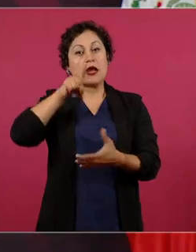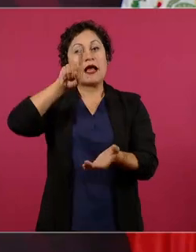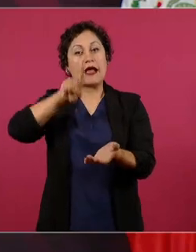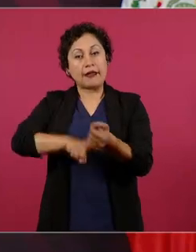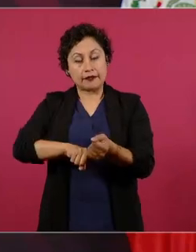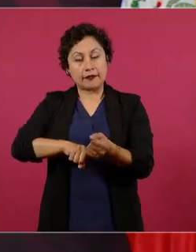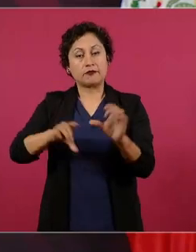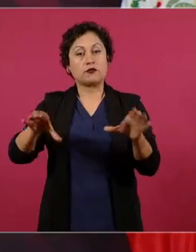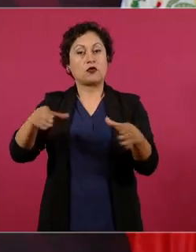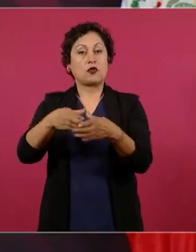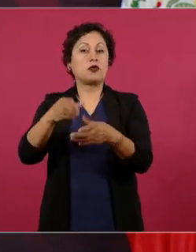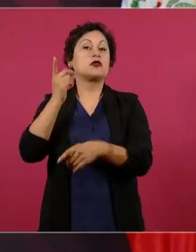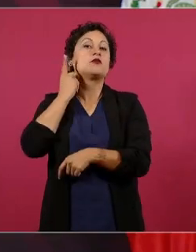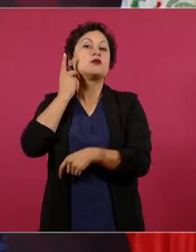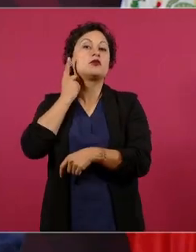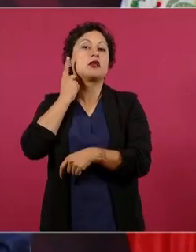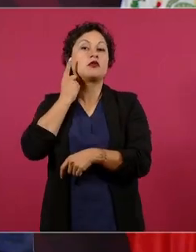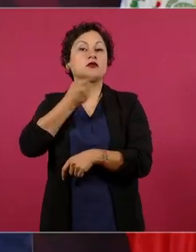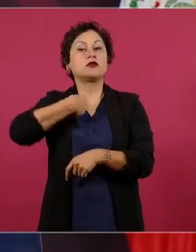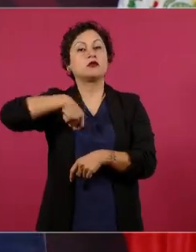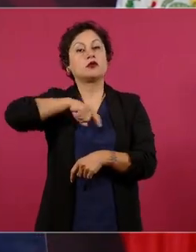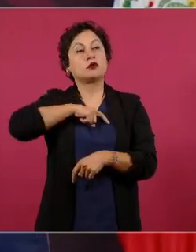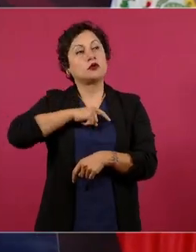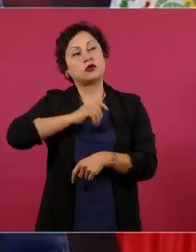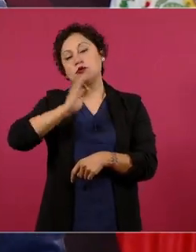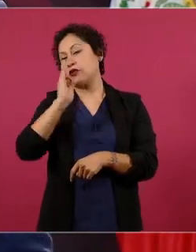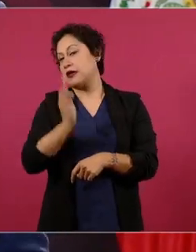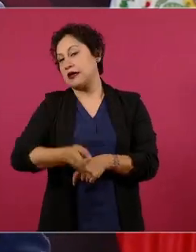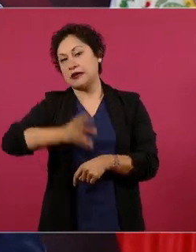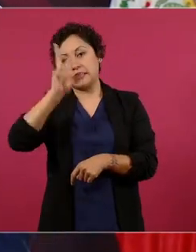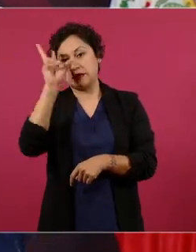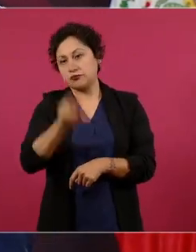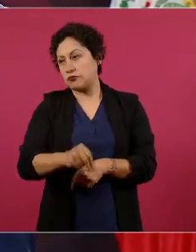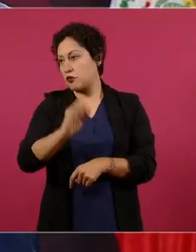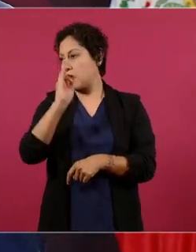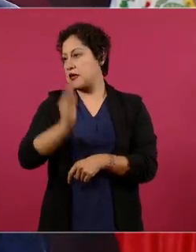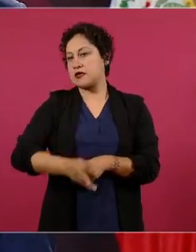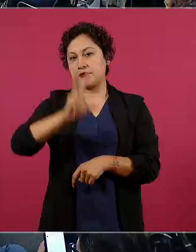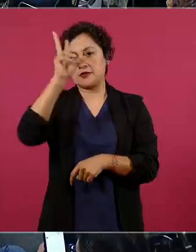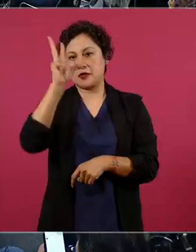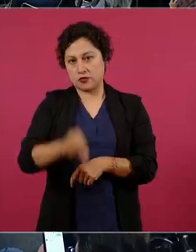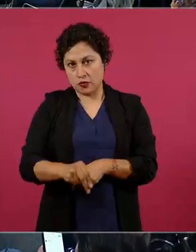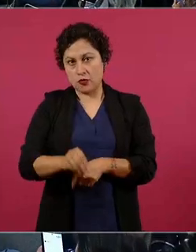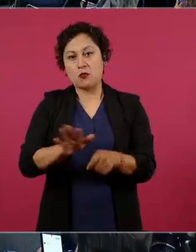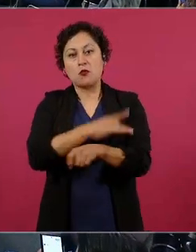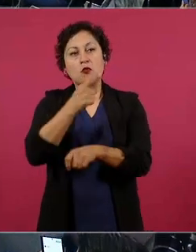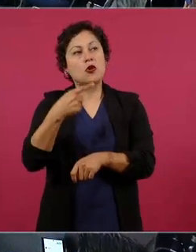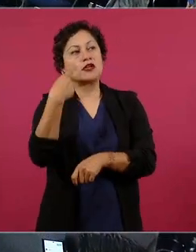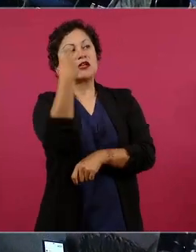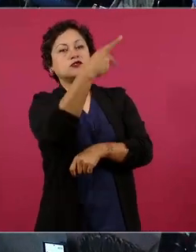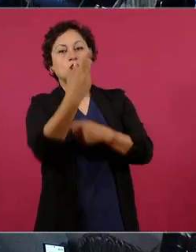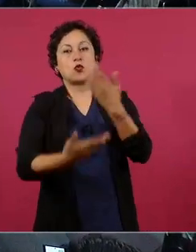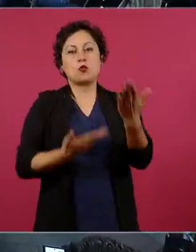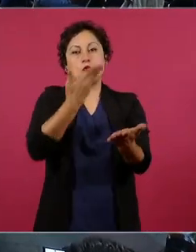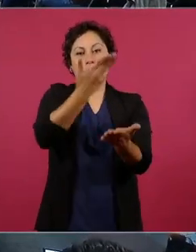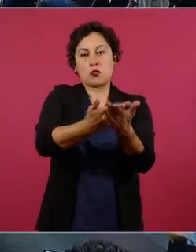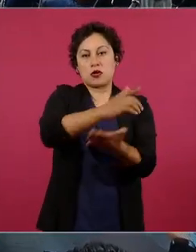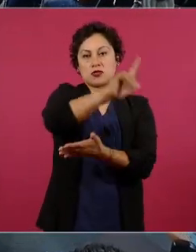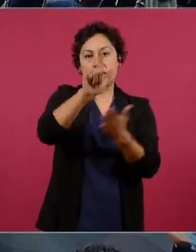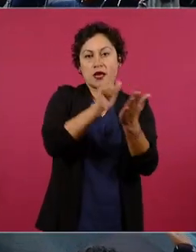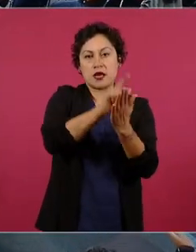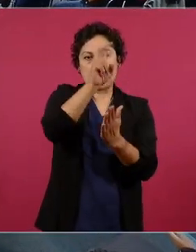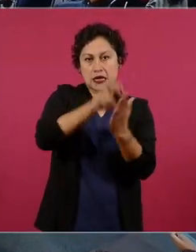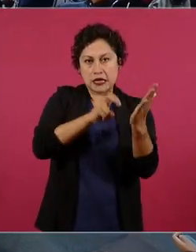una ley, una reforma antipopular, entreguista, como todas las que hicieron,